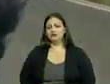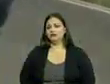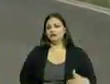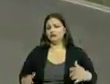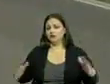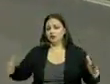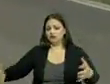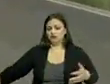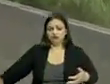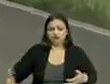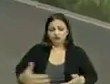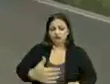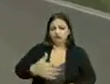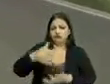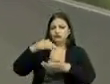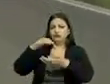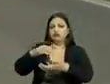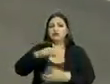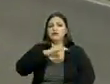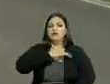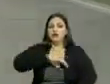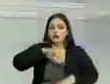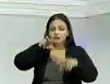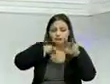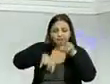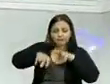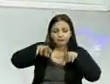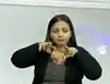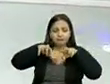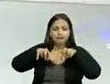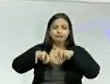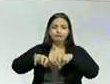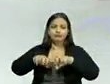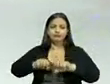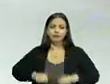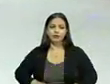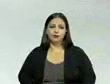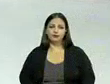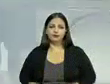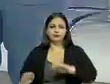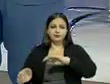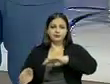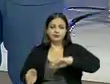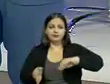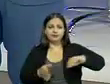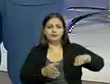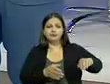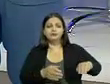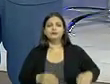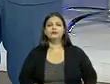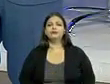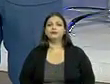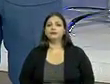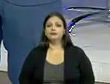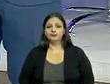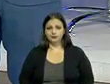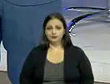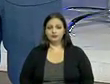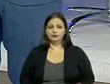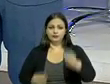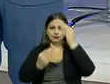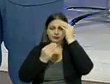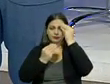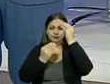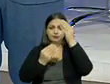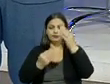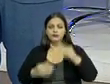Machala, informó Karina Valdivieso. Y un adulto mayor de 83 años está acusado de intentar asesinar a